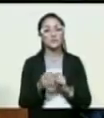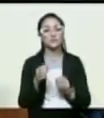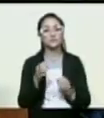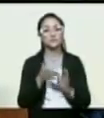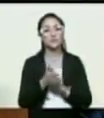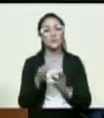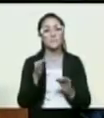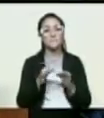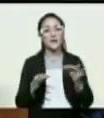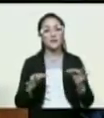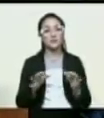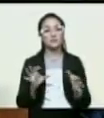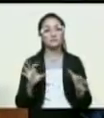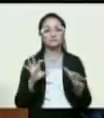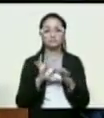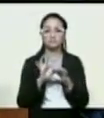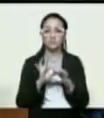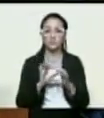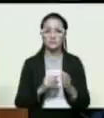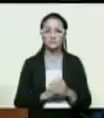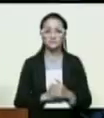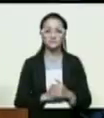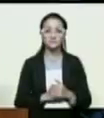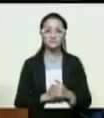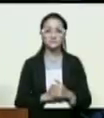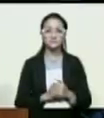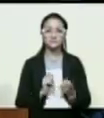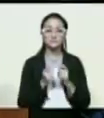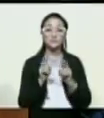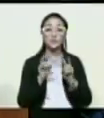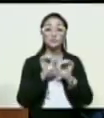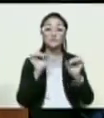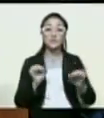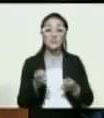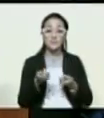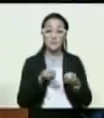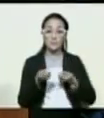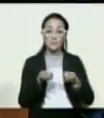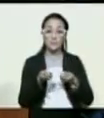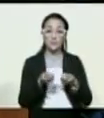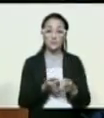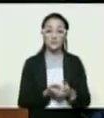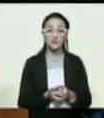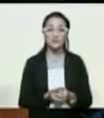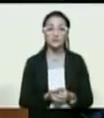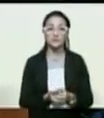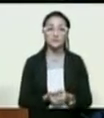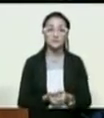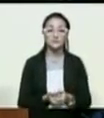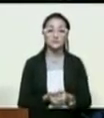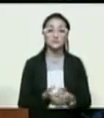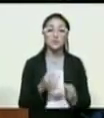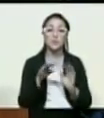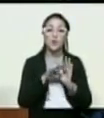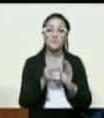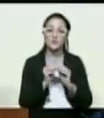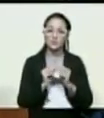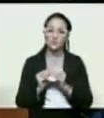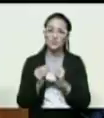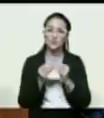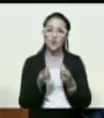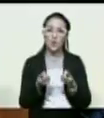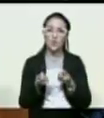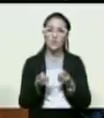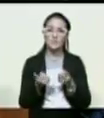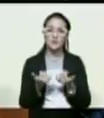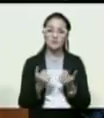anclaje que permitirá configurar un nuevo sistema monetario ello en el contexto del programa de recuperación económica